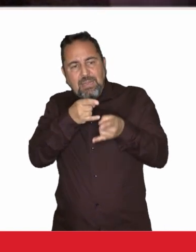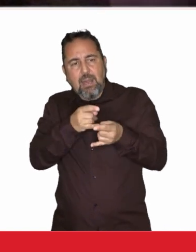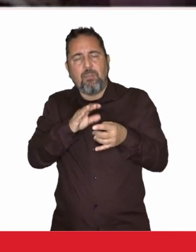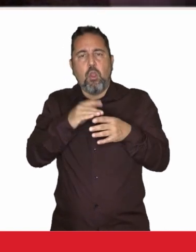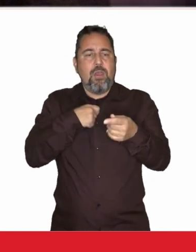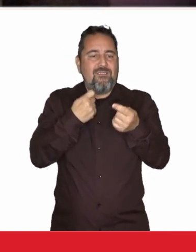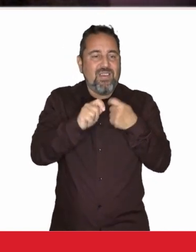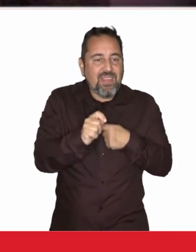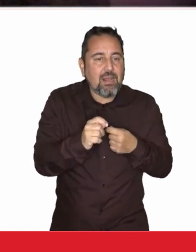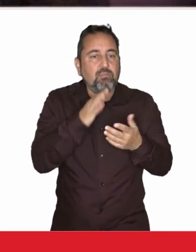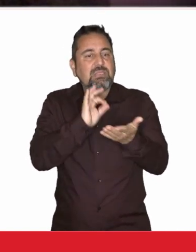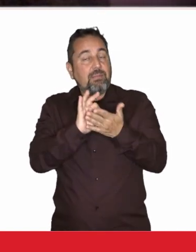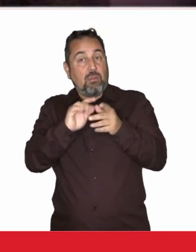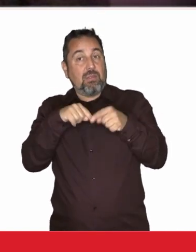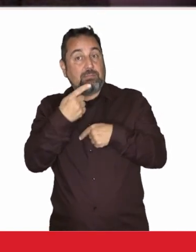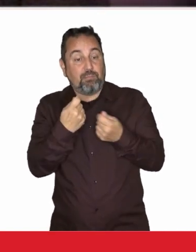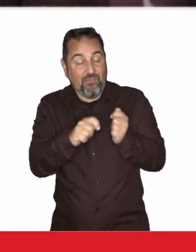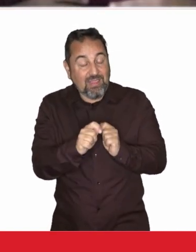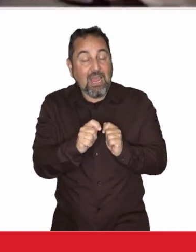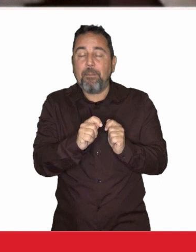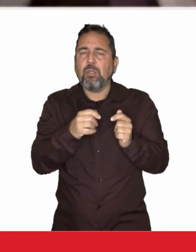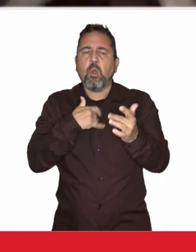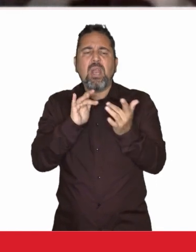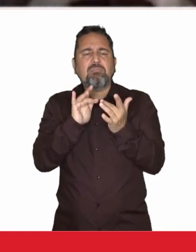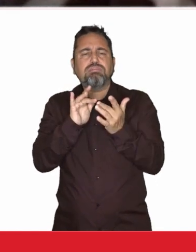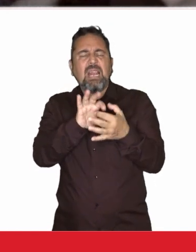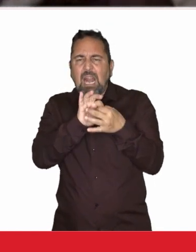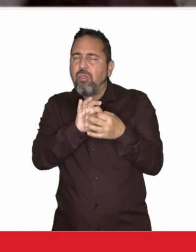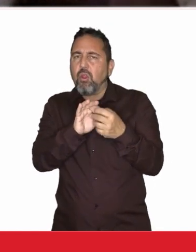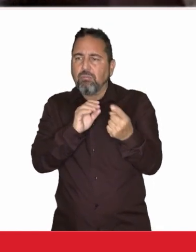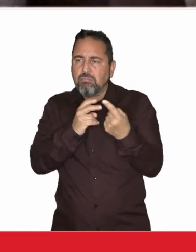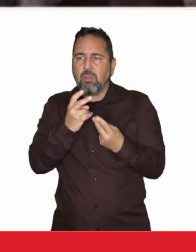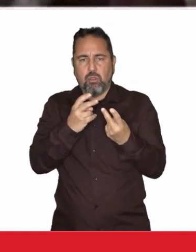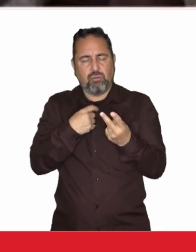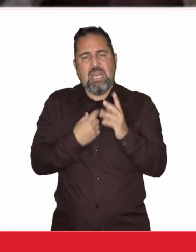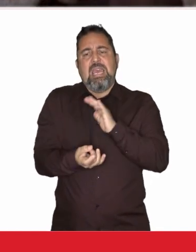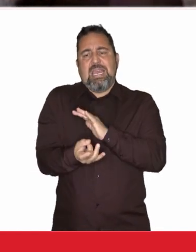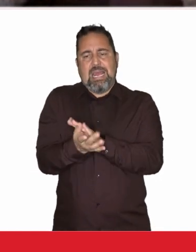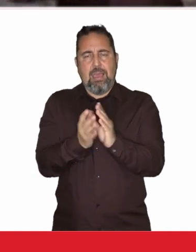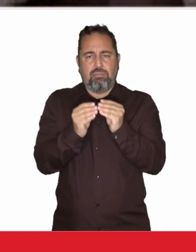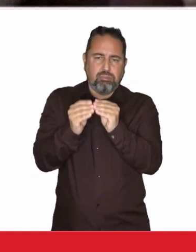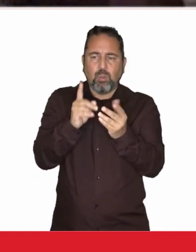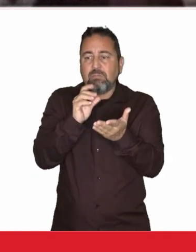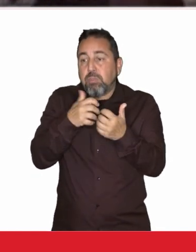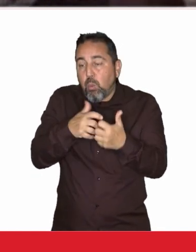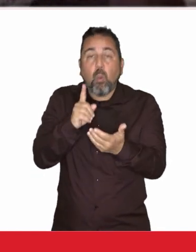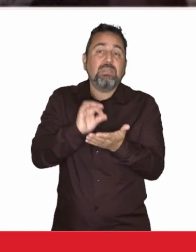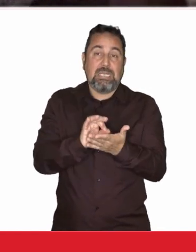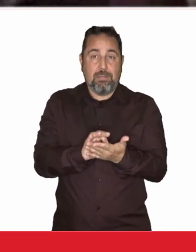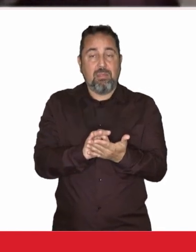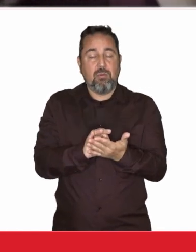captarle, venderle, darle un servicio postventa, sino que tengo una relación con él en la que co-creamos el producto y el